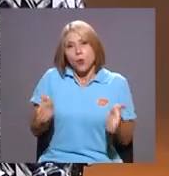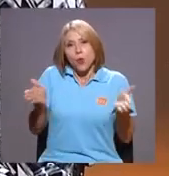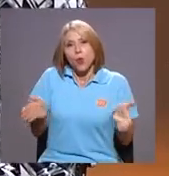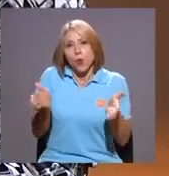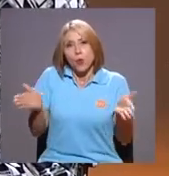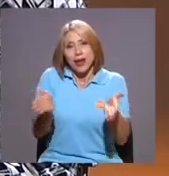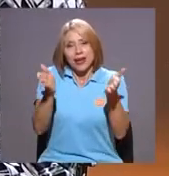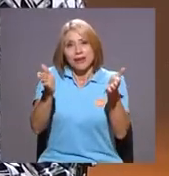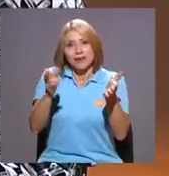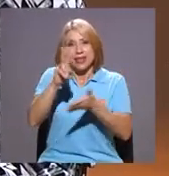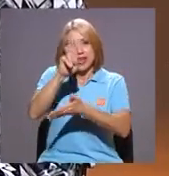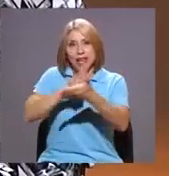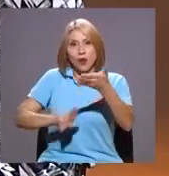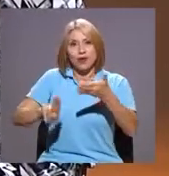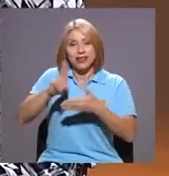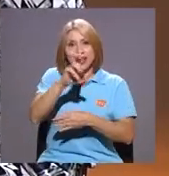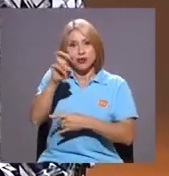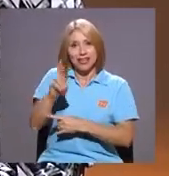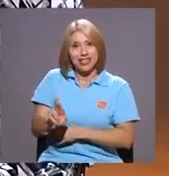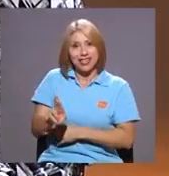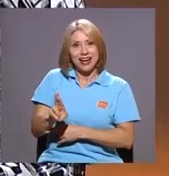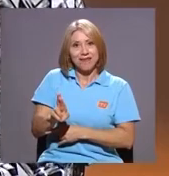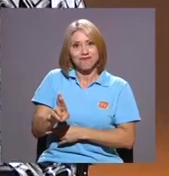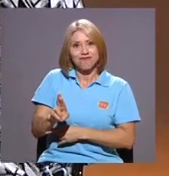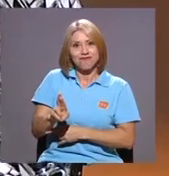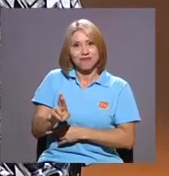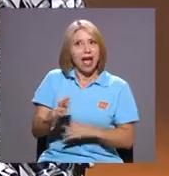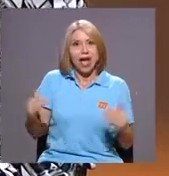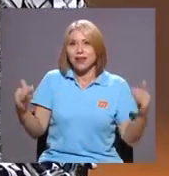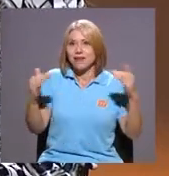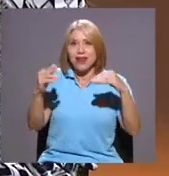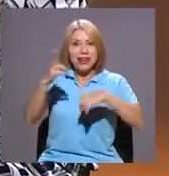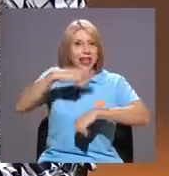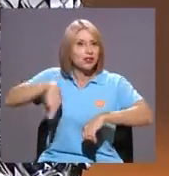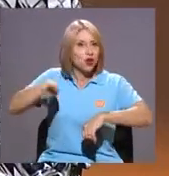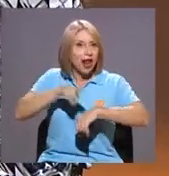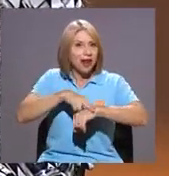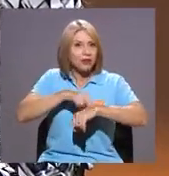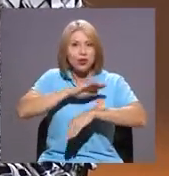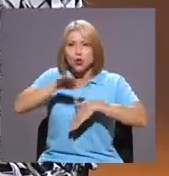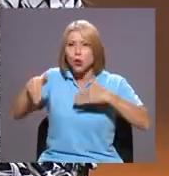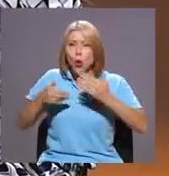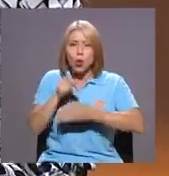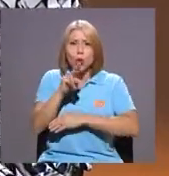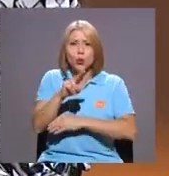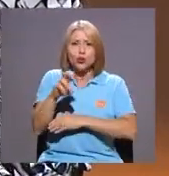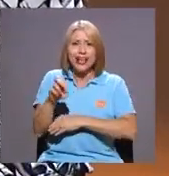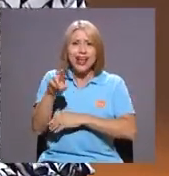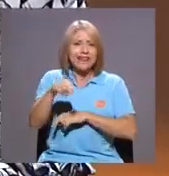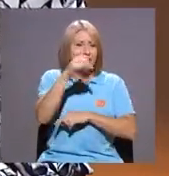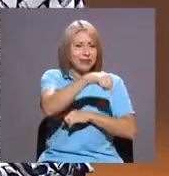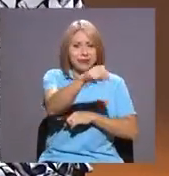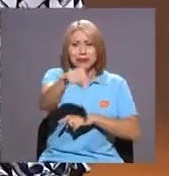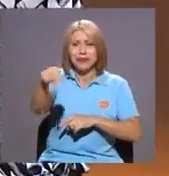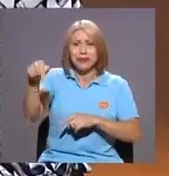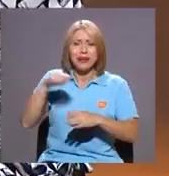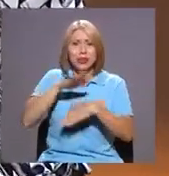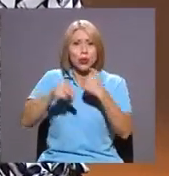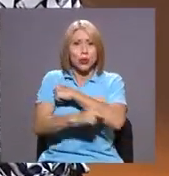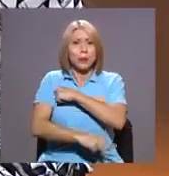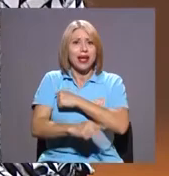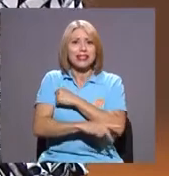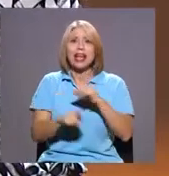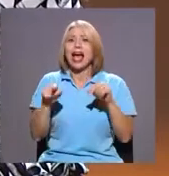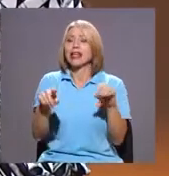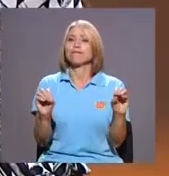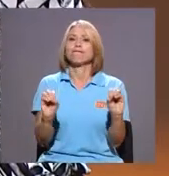Universidad de Costa Rica, la universidad a nivel nacional, o sea, todo lo que son sedes y recintos también, sean libres, ambientes libres de la